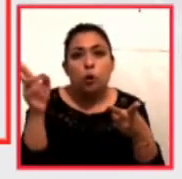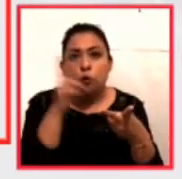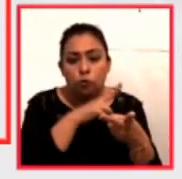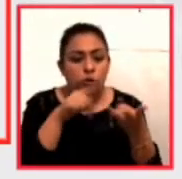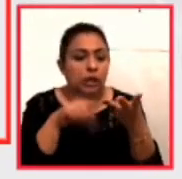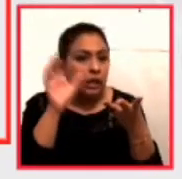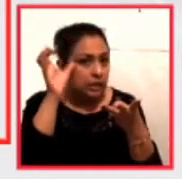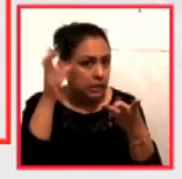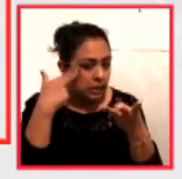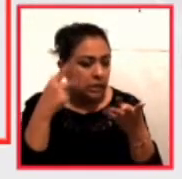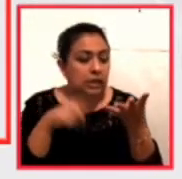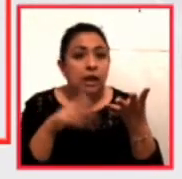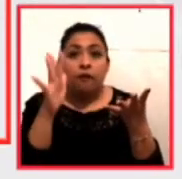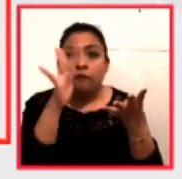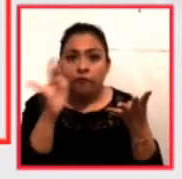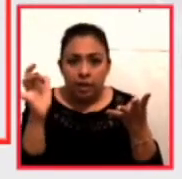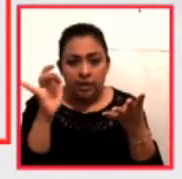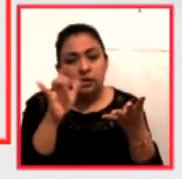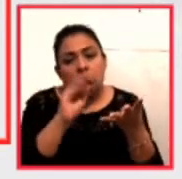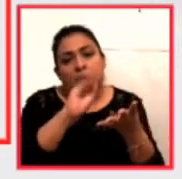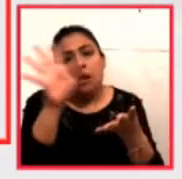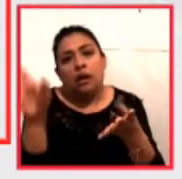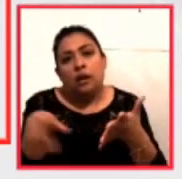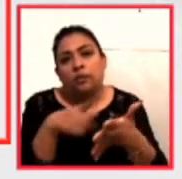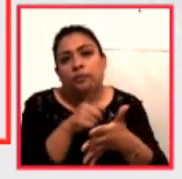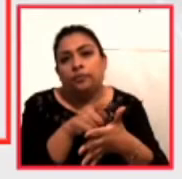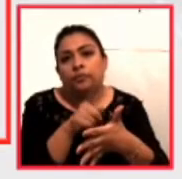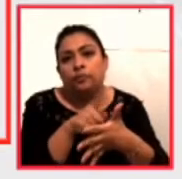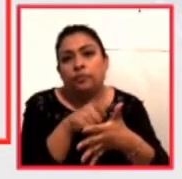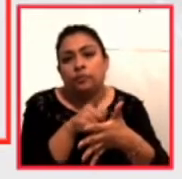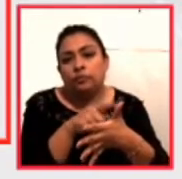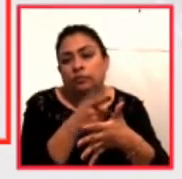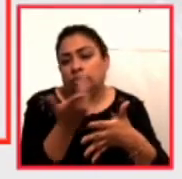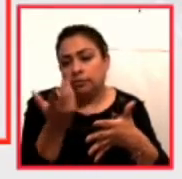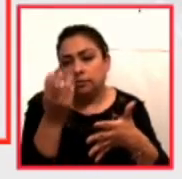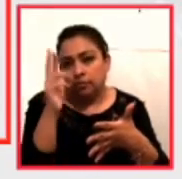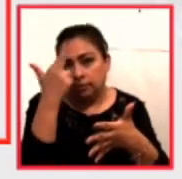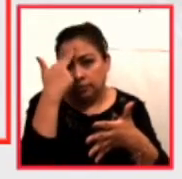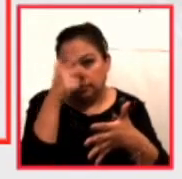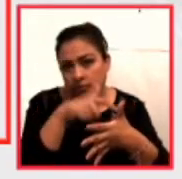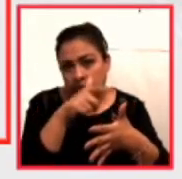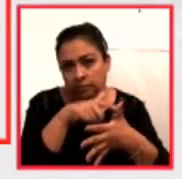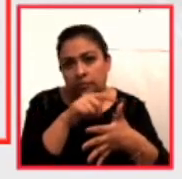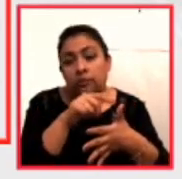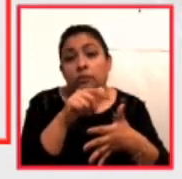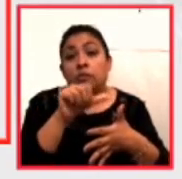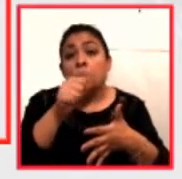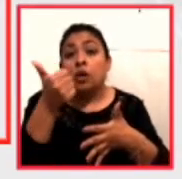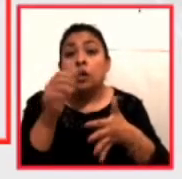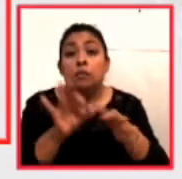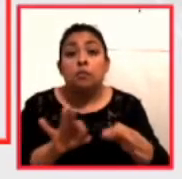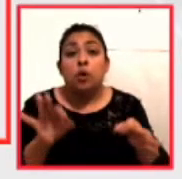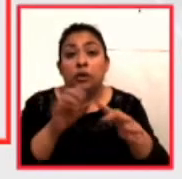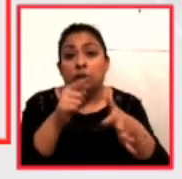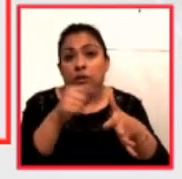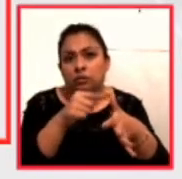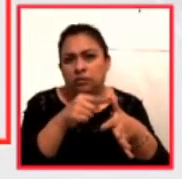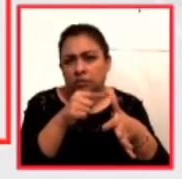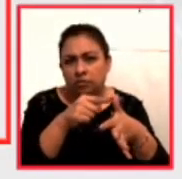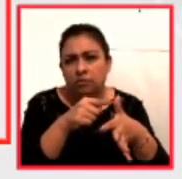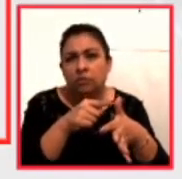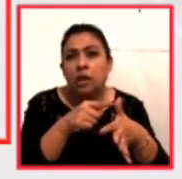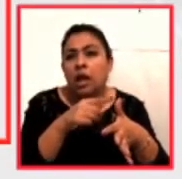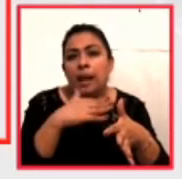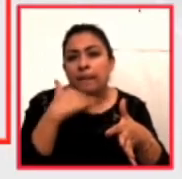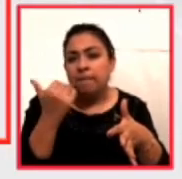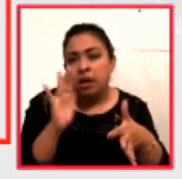China, Francia, y por supuesto, no podemos olvidar otros jugadores que por ahí están. No podemos decir Alemania,